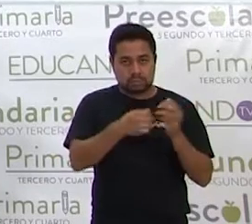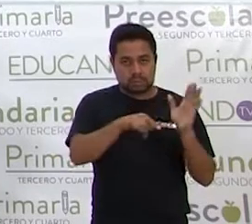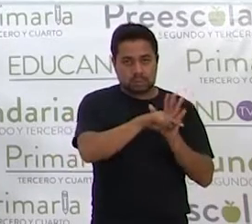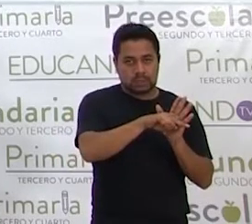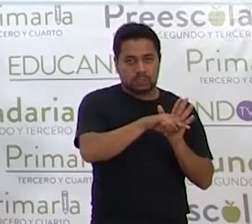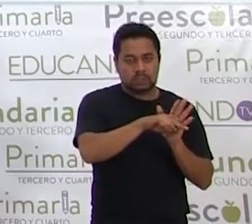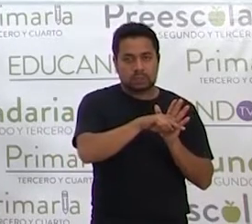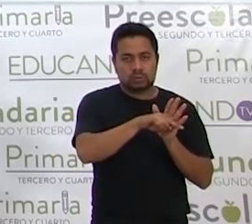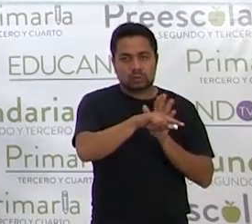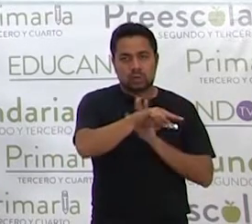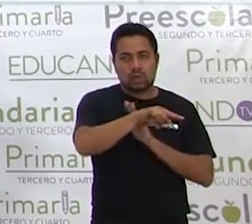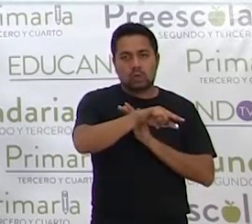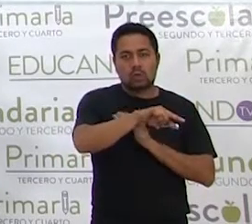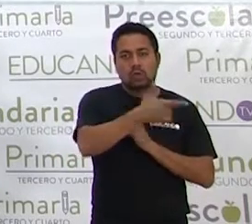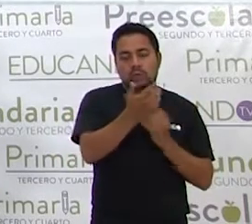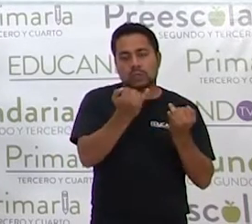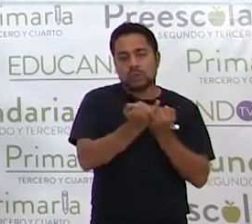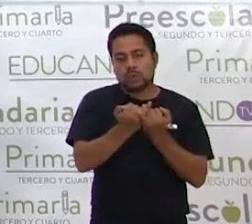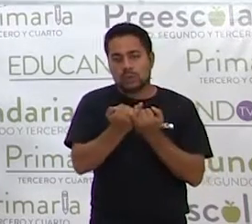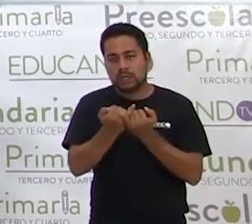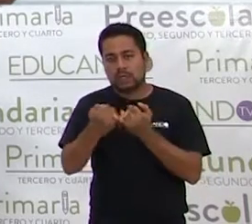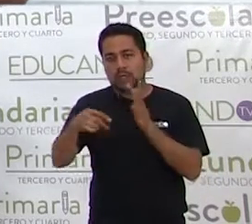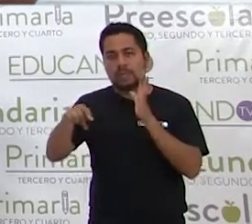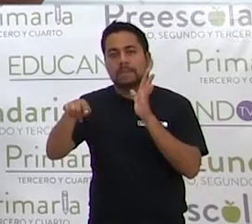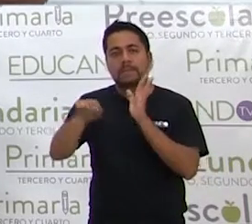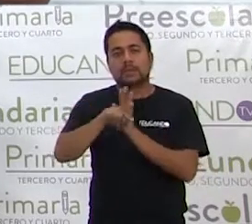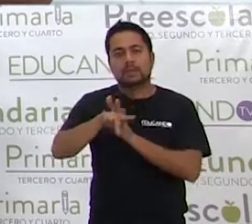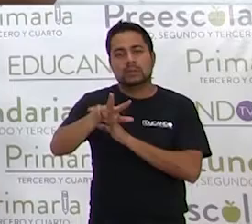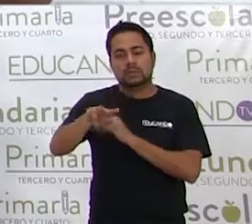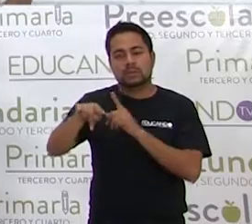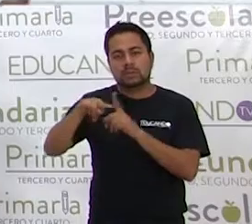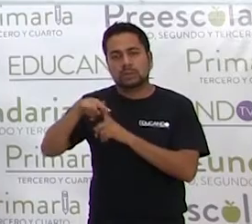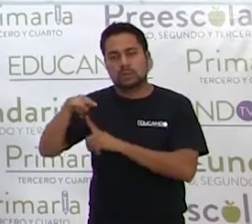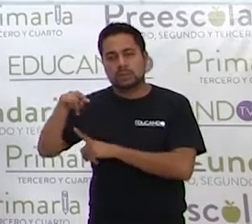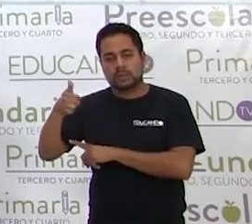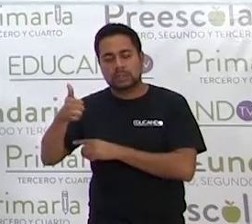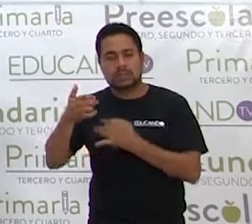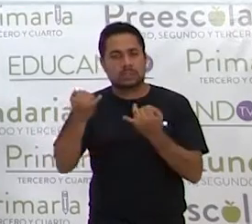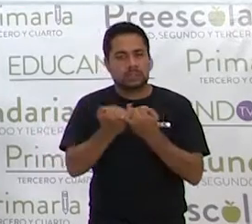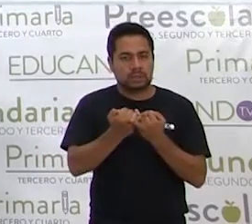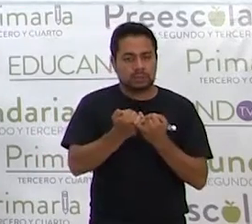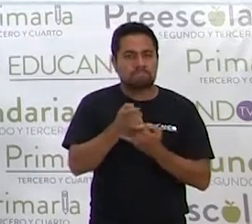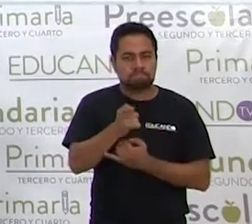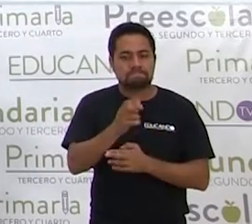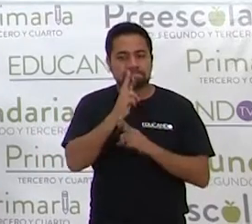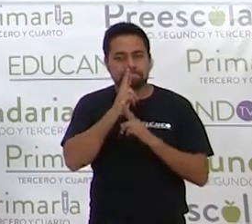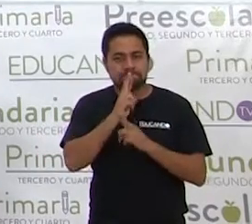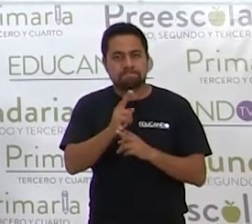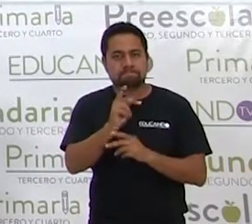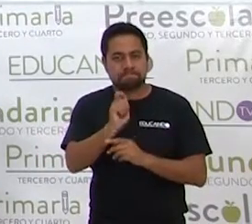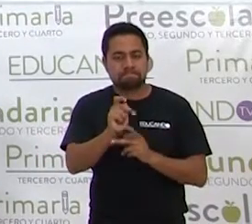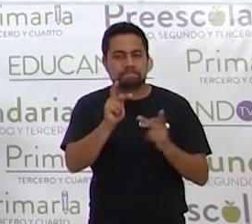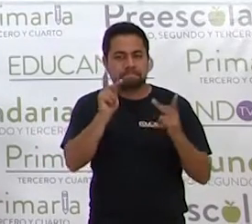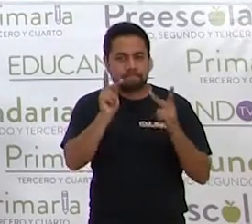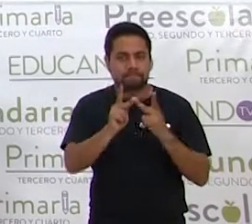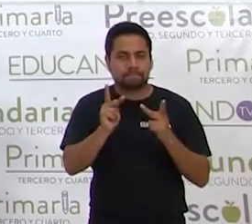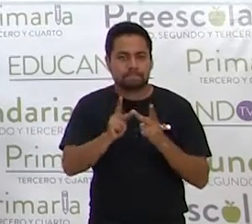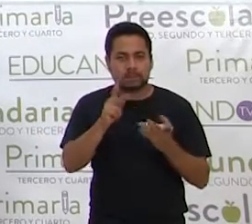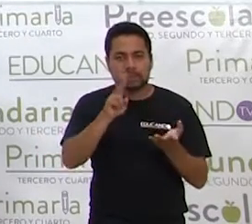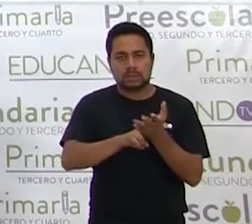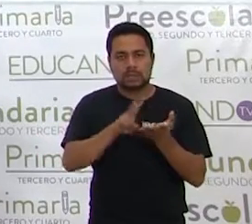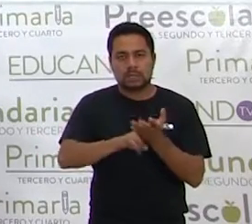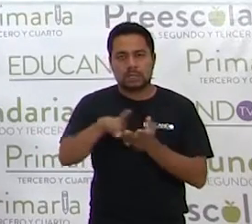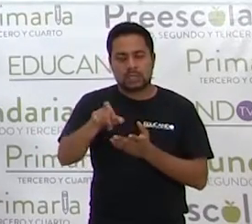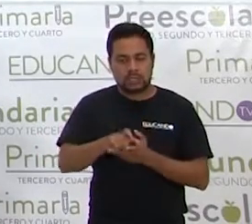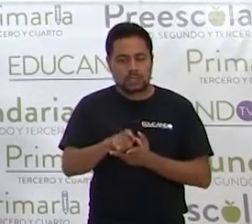18 + 6 menos dos entonces es correcta es correcto ni valor